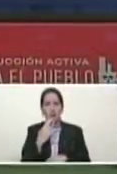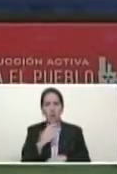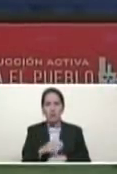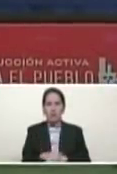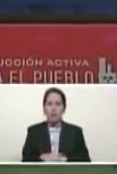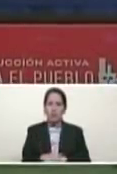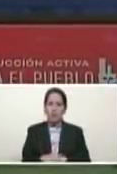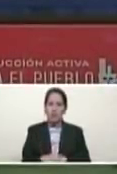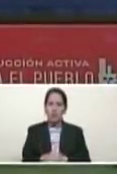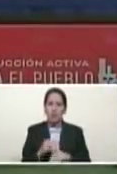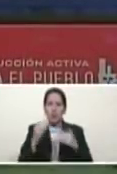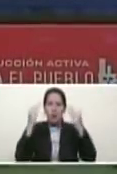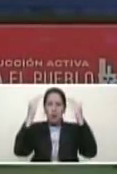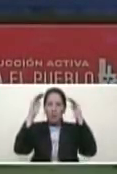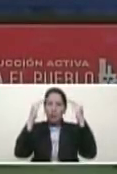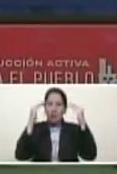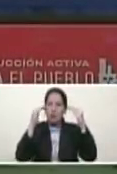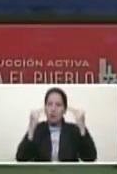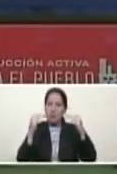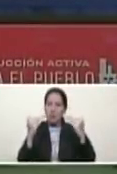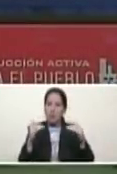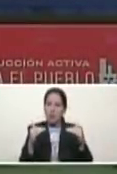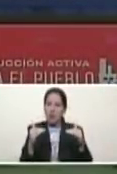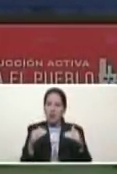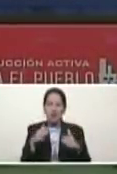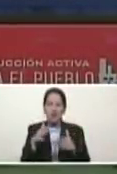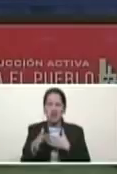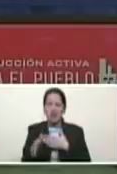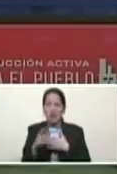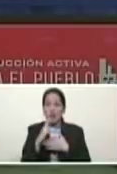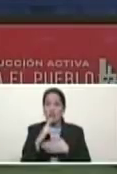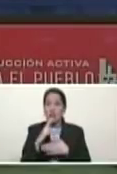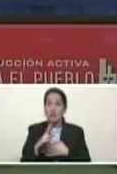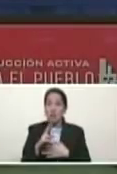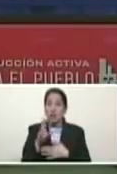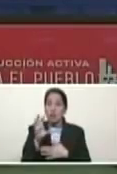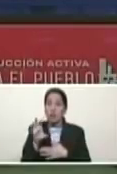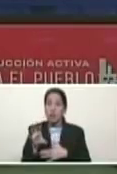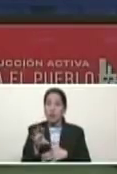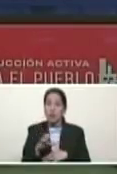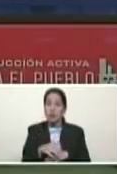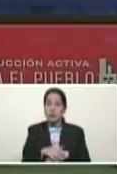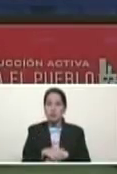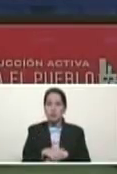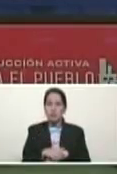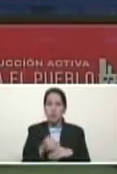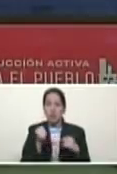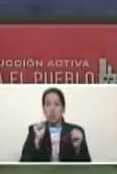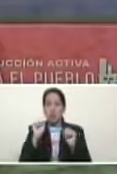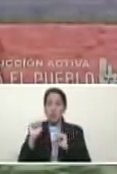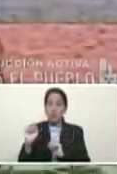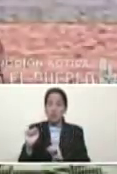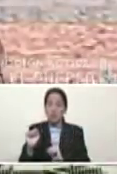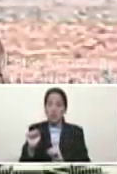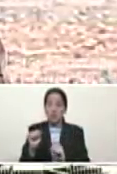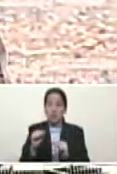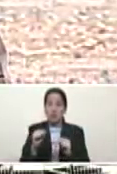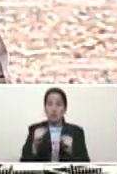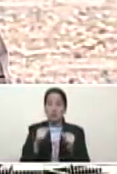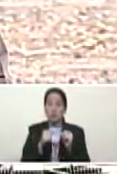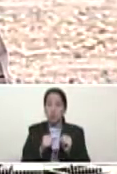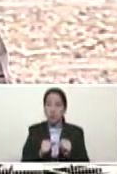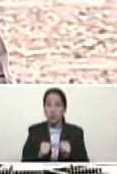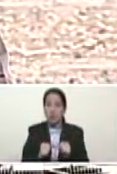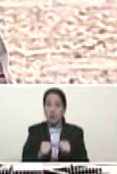en una escala de lo que es la respuesta de un país para defender su estabilidad, sus